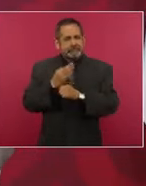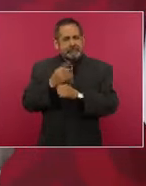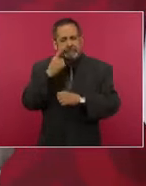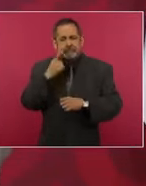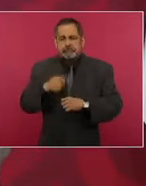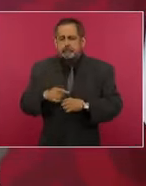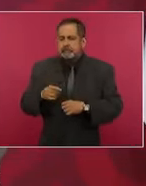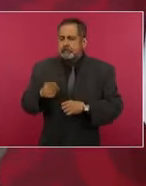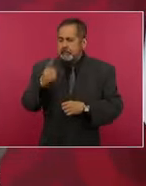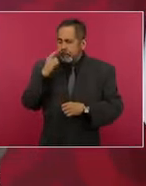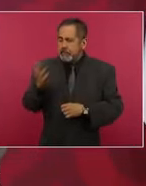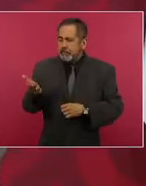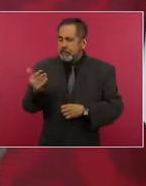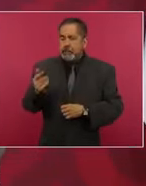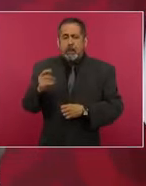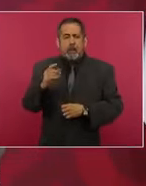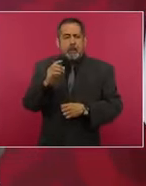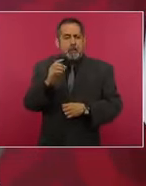una moneda,